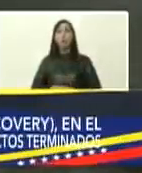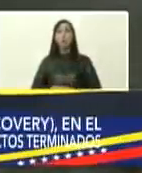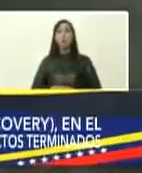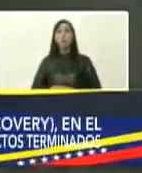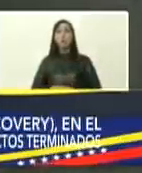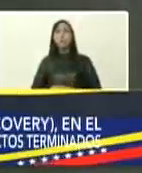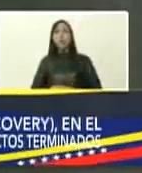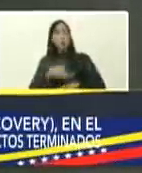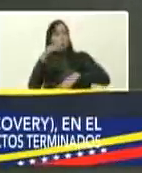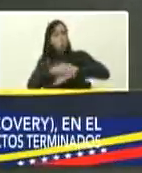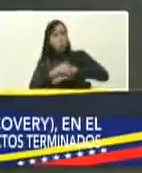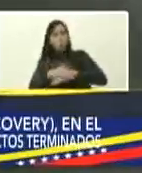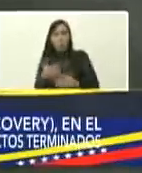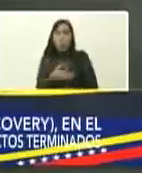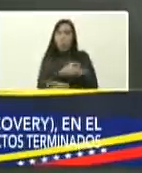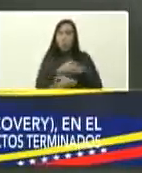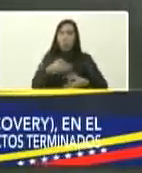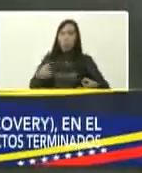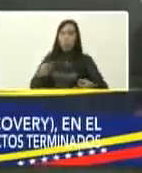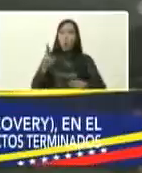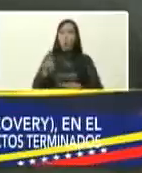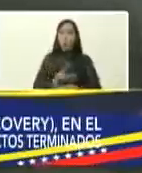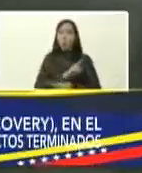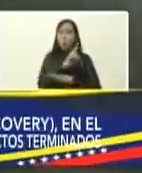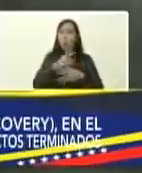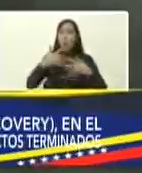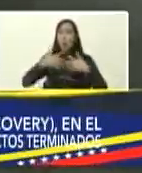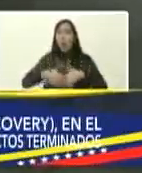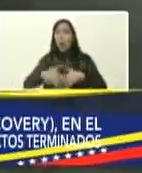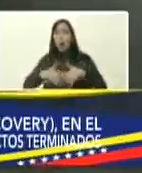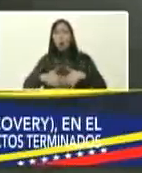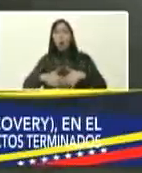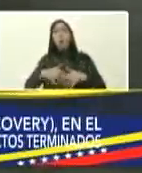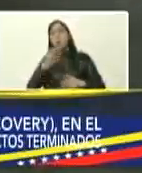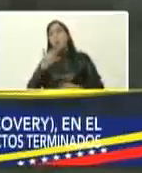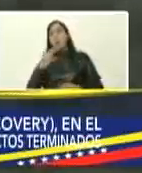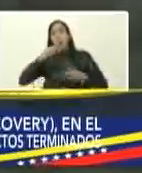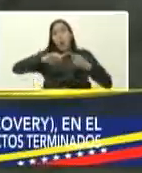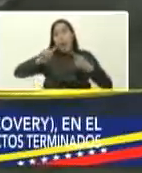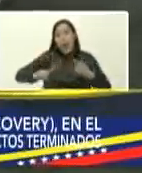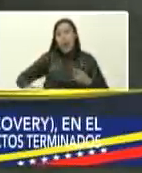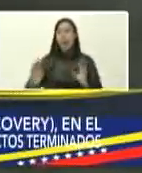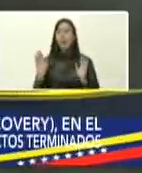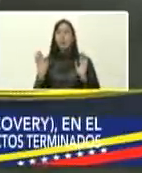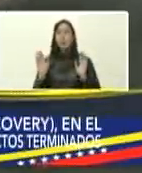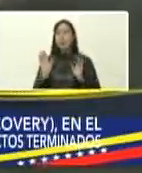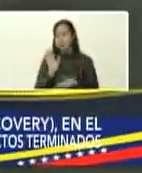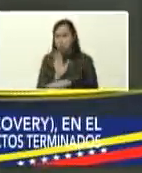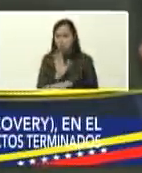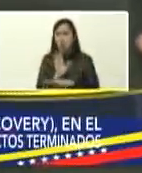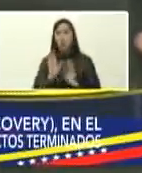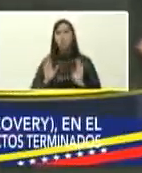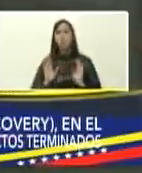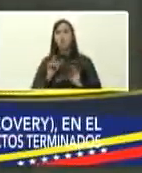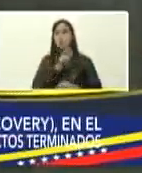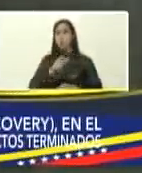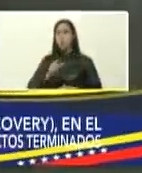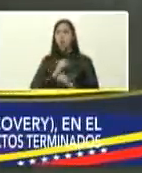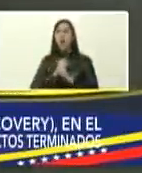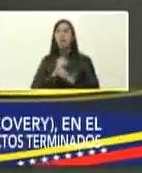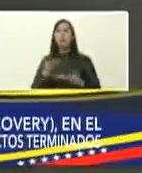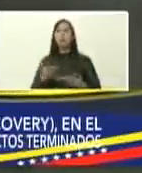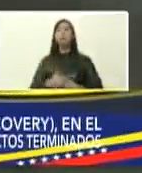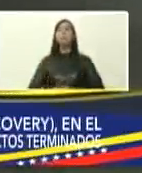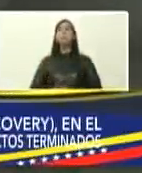calzado perfectamente utilizable en industria eléctrica, es un zapato dieléctrico. Y tiene